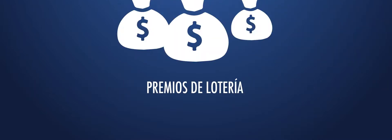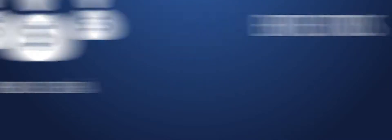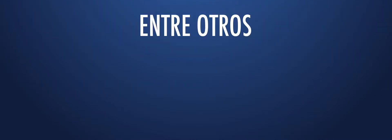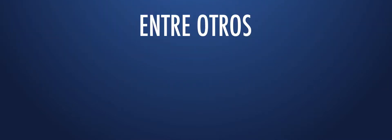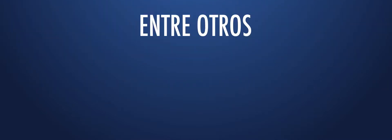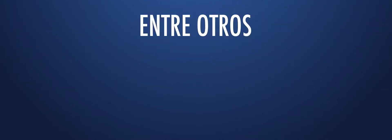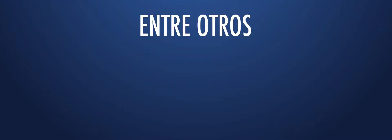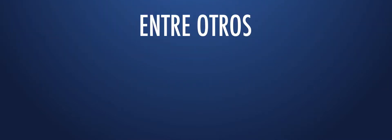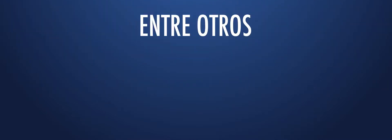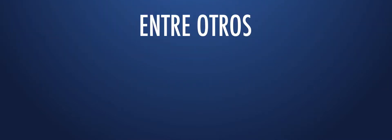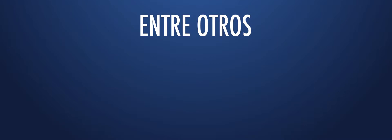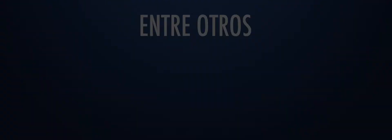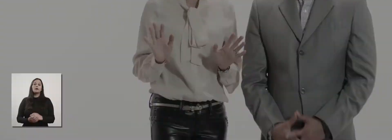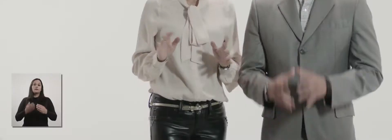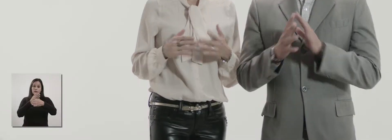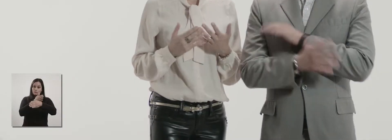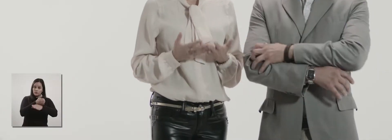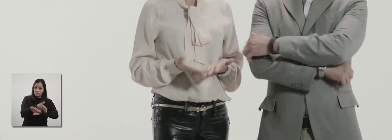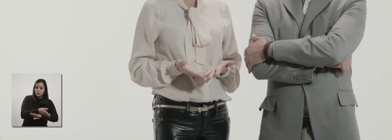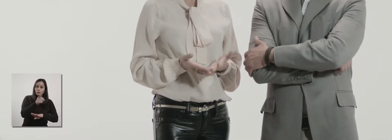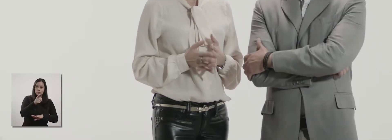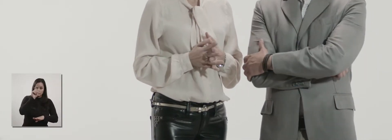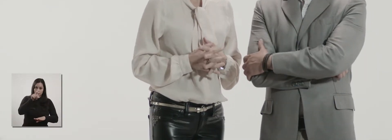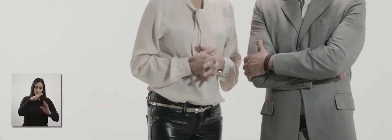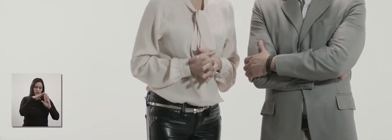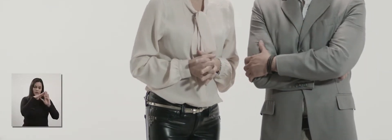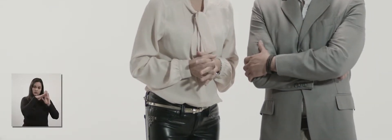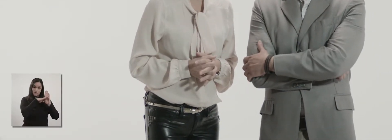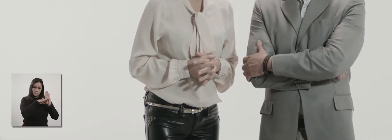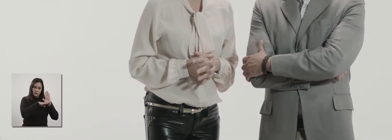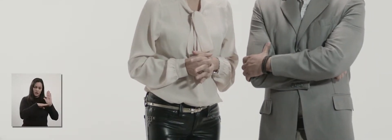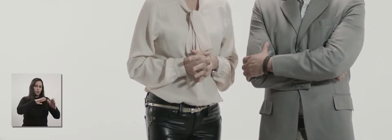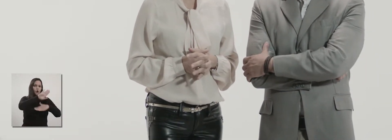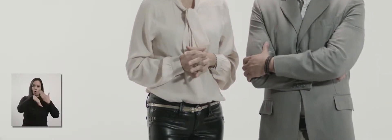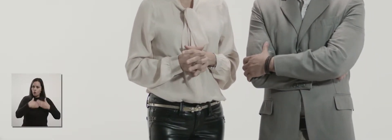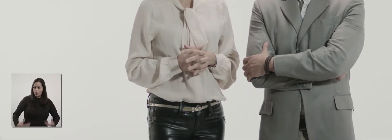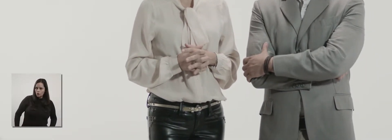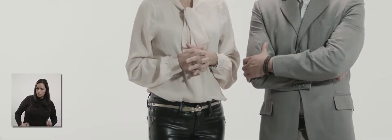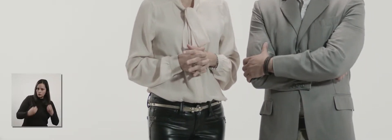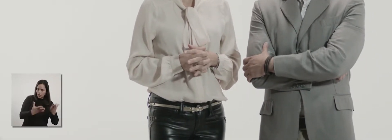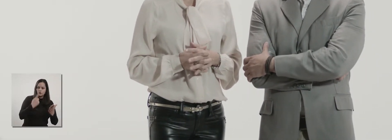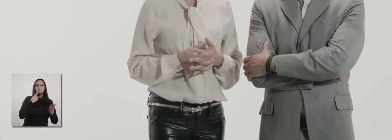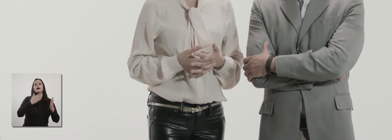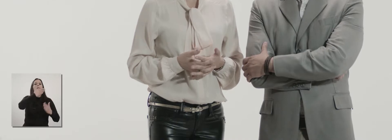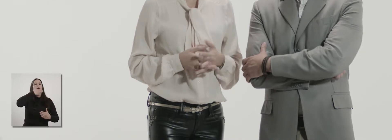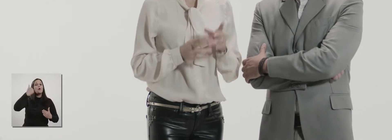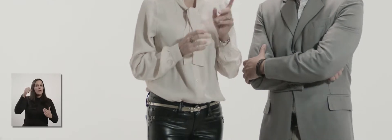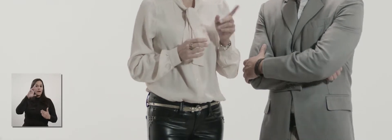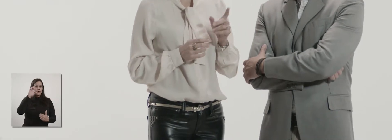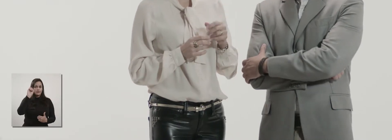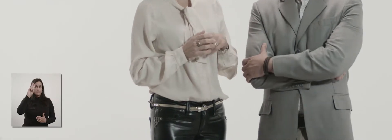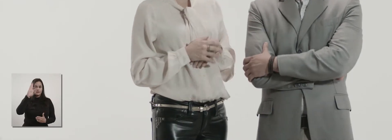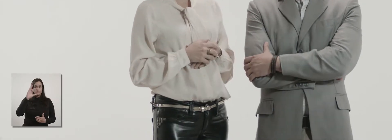lotería, entre otros. Posteriormente, debes restar todos los gastos en los que hayas incurrido para mantener